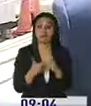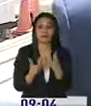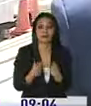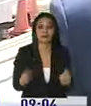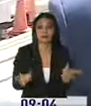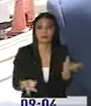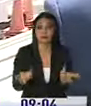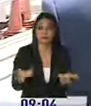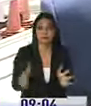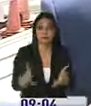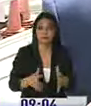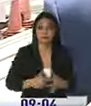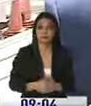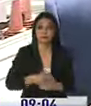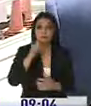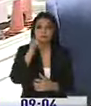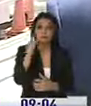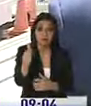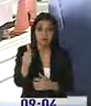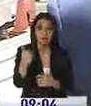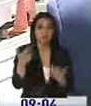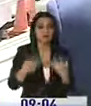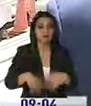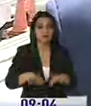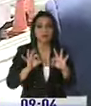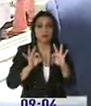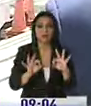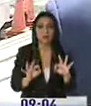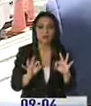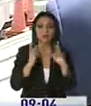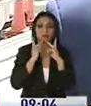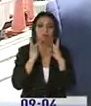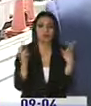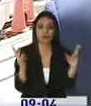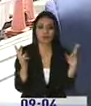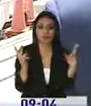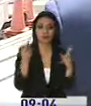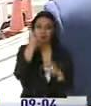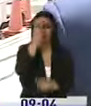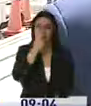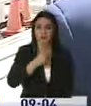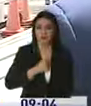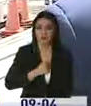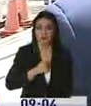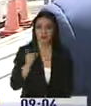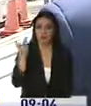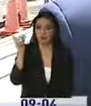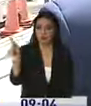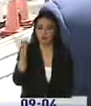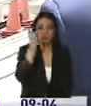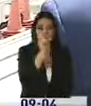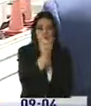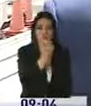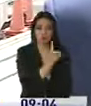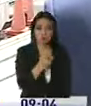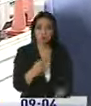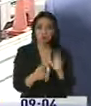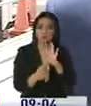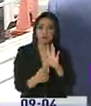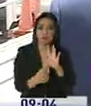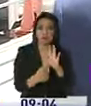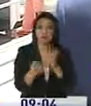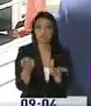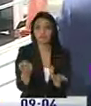mañana, pues ya nosotros debemos hacer público pues este pronunciamiento y debemos también evidenciar pues